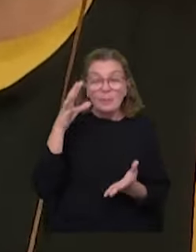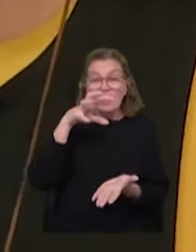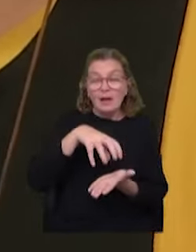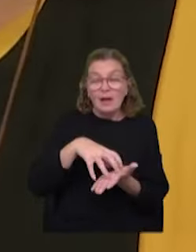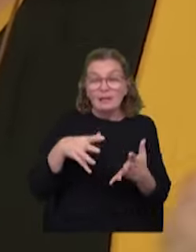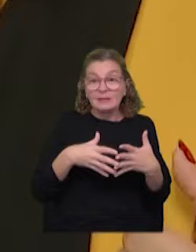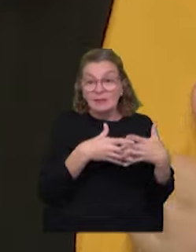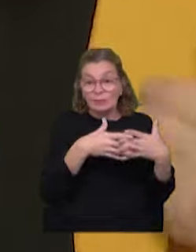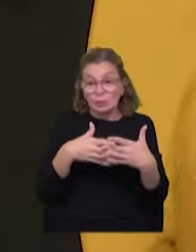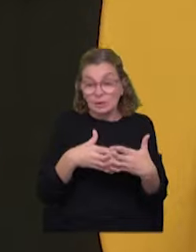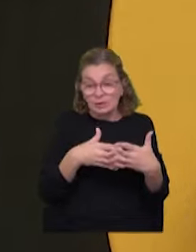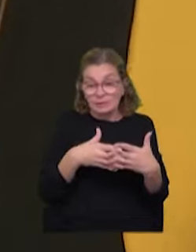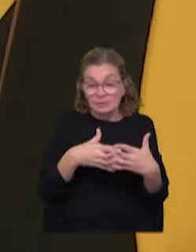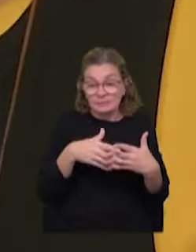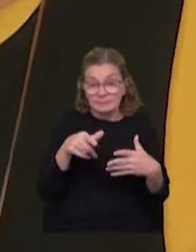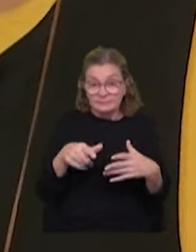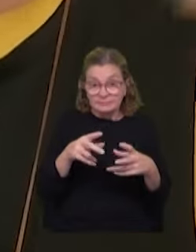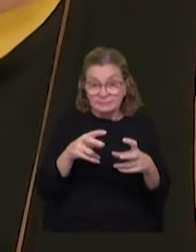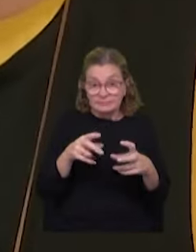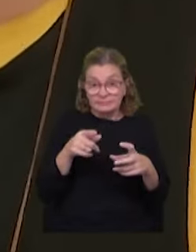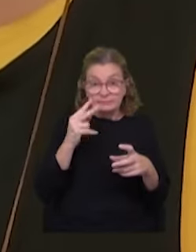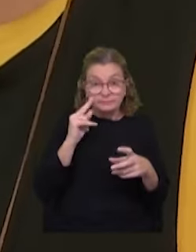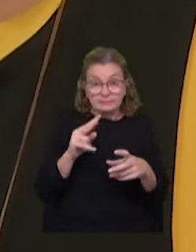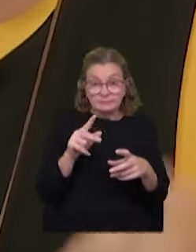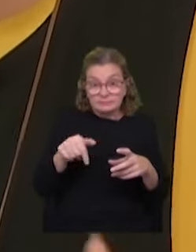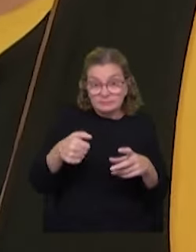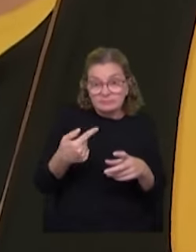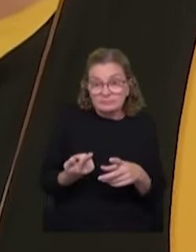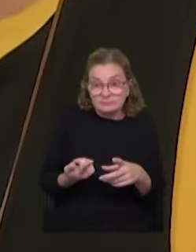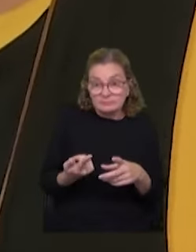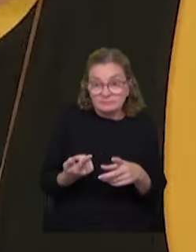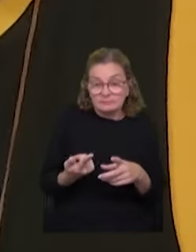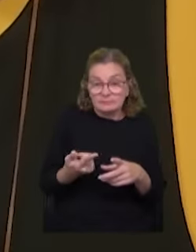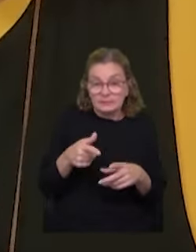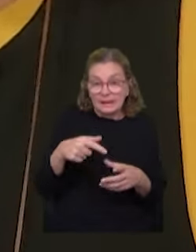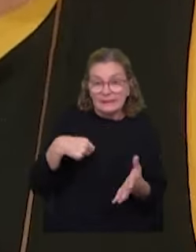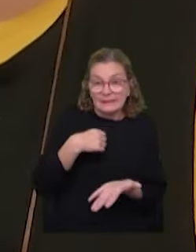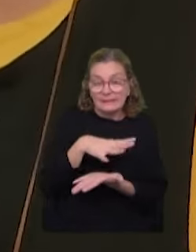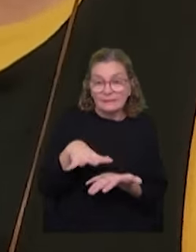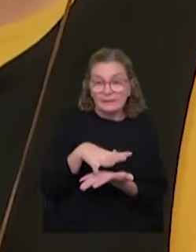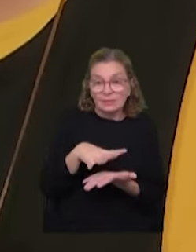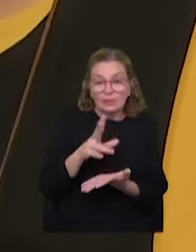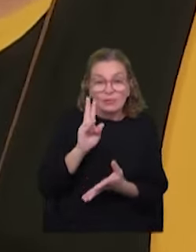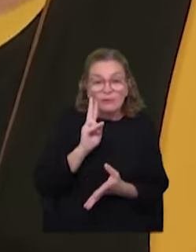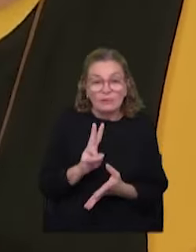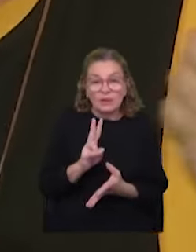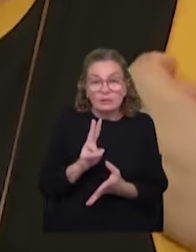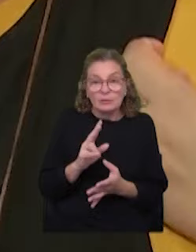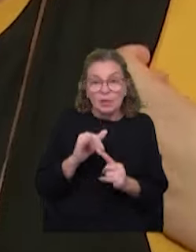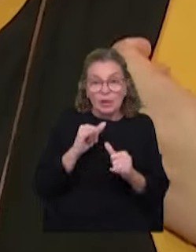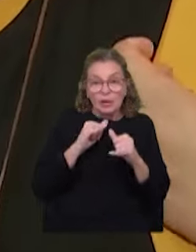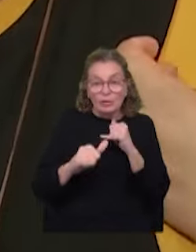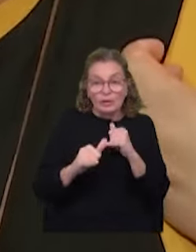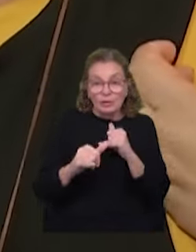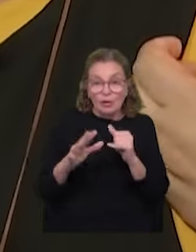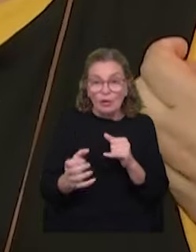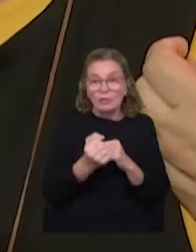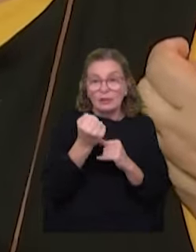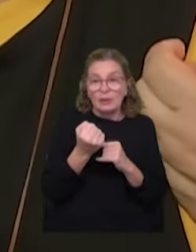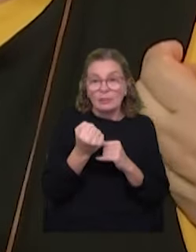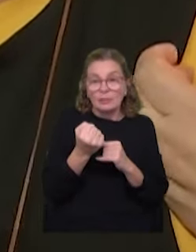Estados Unidos que este revisando posteriormente a esta situación revisando correos se encontramos una